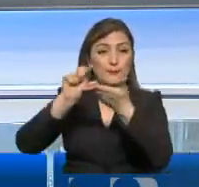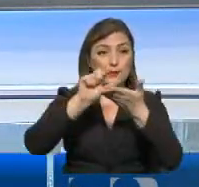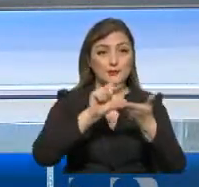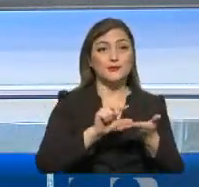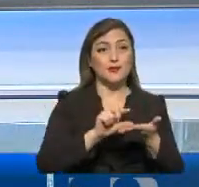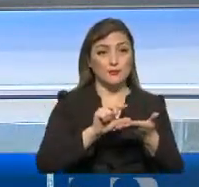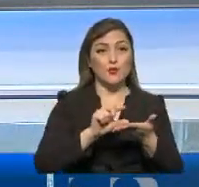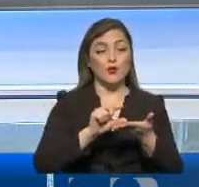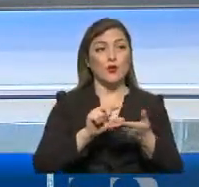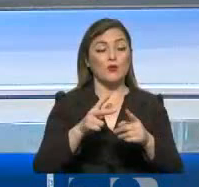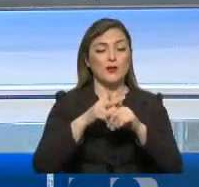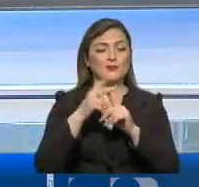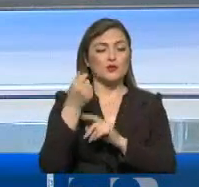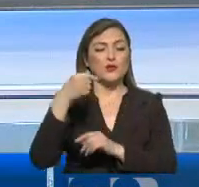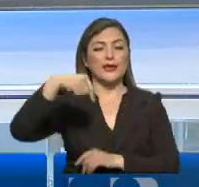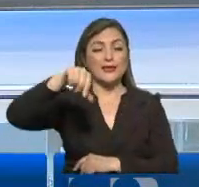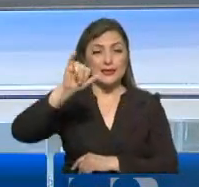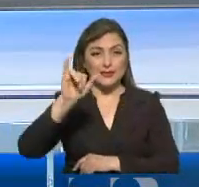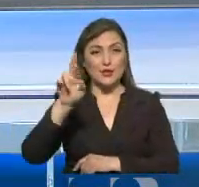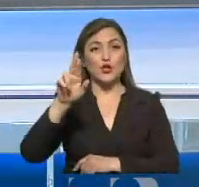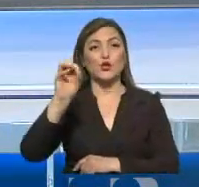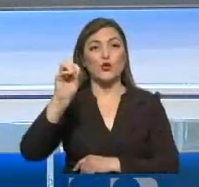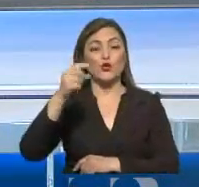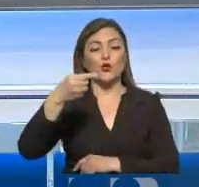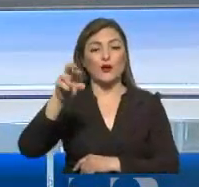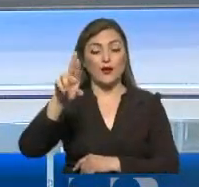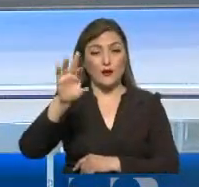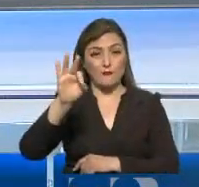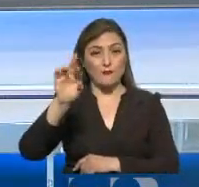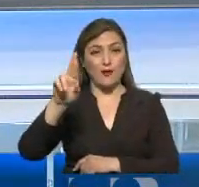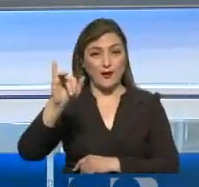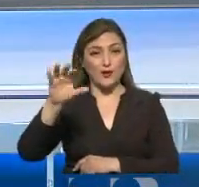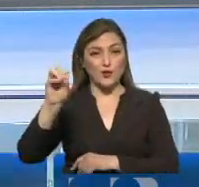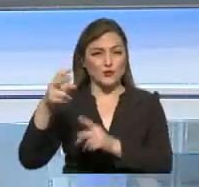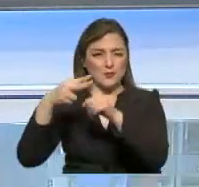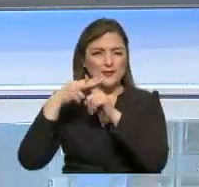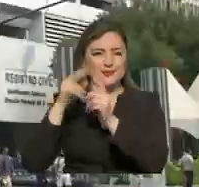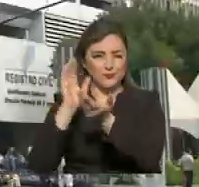los fondos de reserva y cesantía. Aquí se lo explicamos.